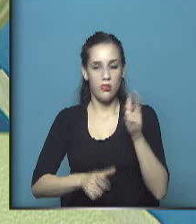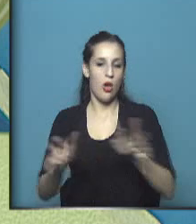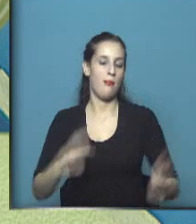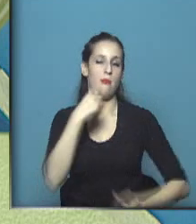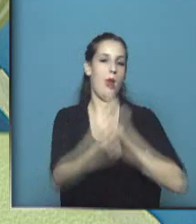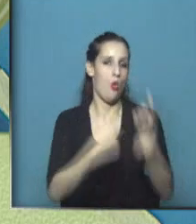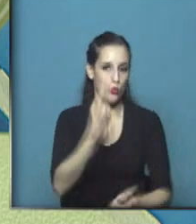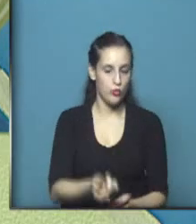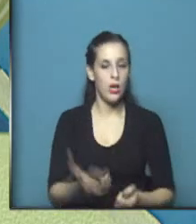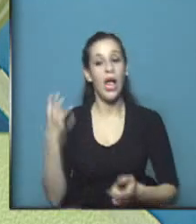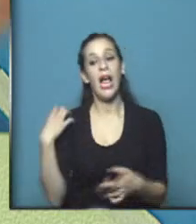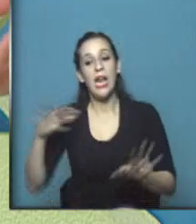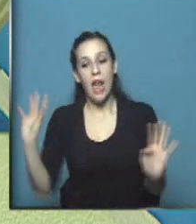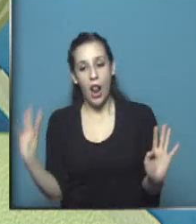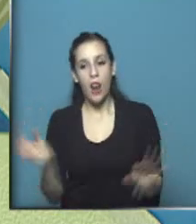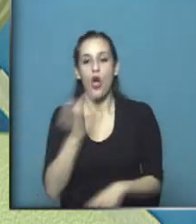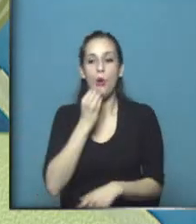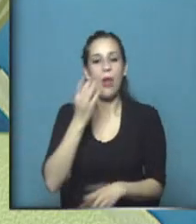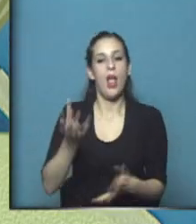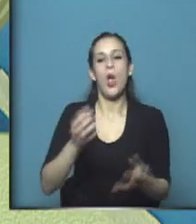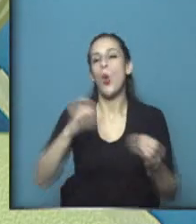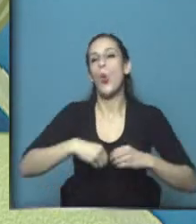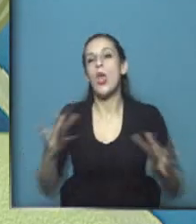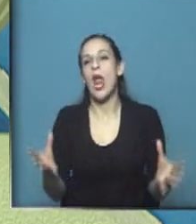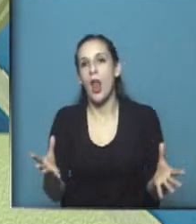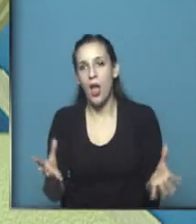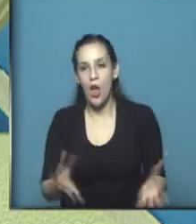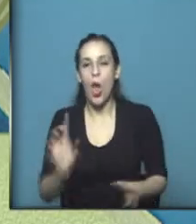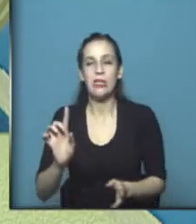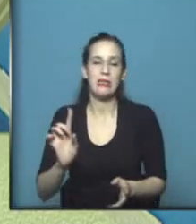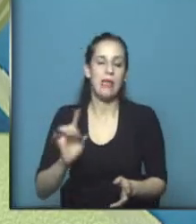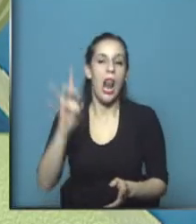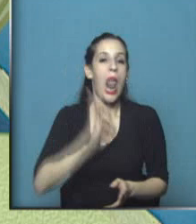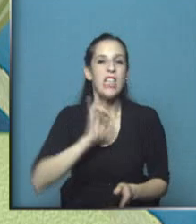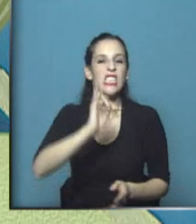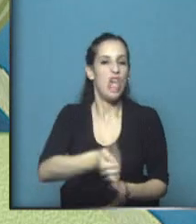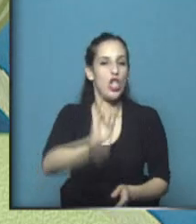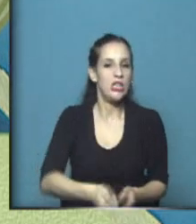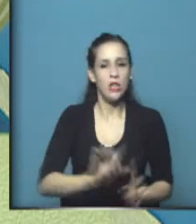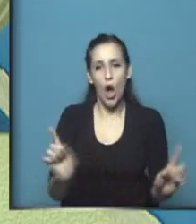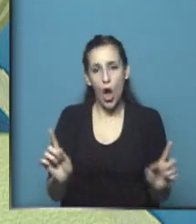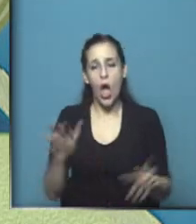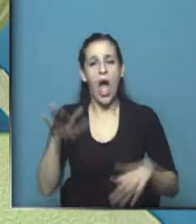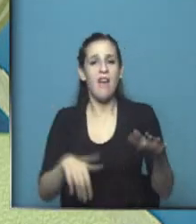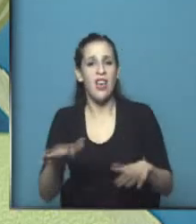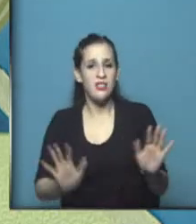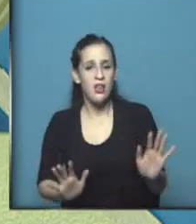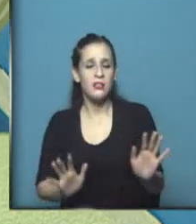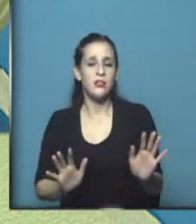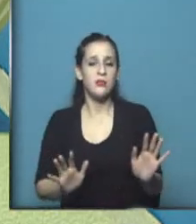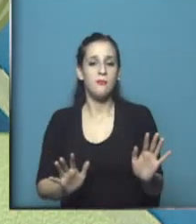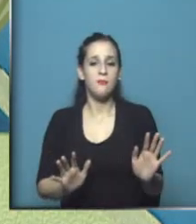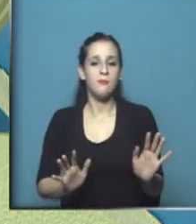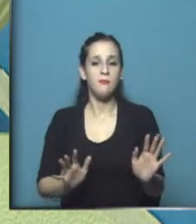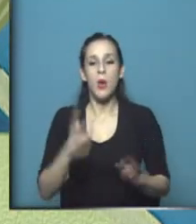si uno come cualquier lácteo, no hace falta que sea 3 tazas de leche, ¿no? La gente a veces se lleva, digamos, muy rígida la dieta. Si